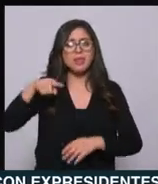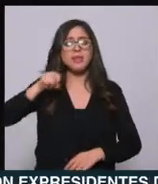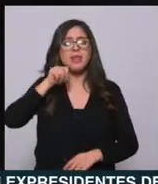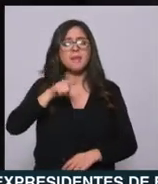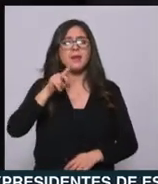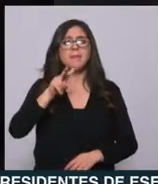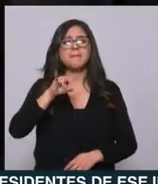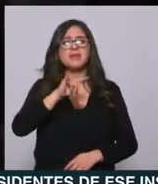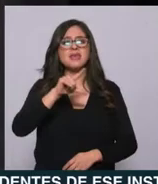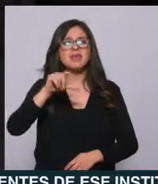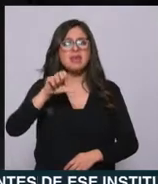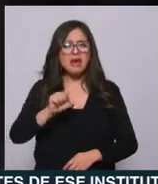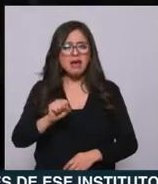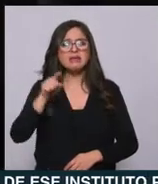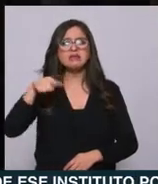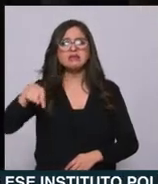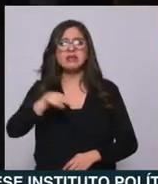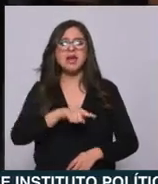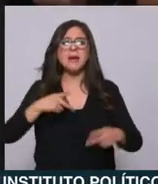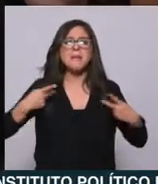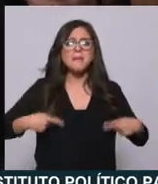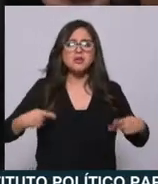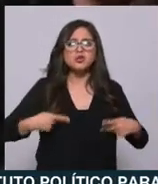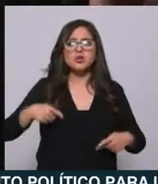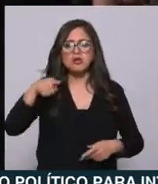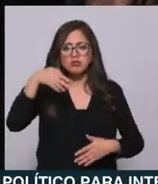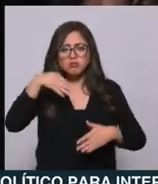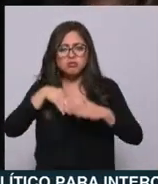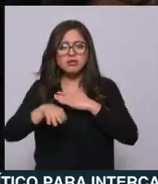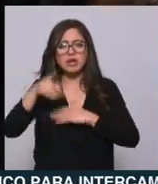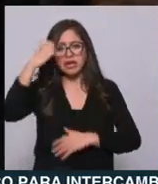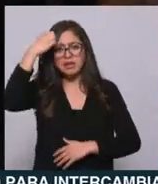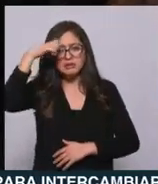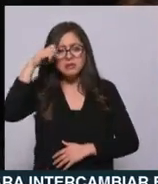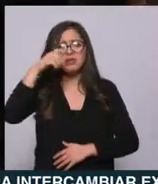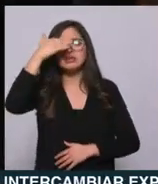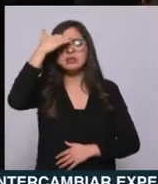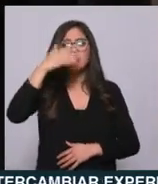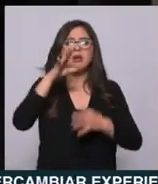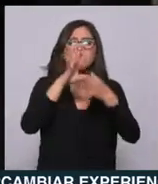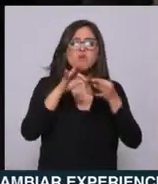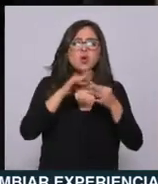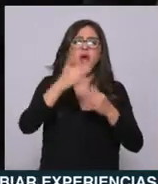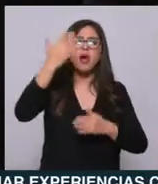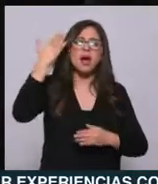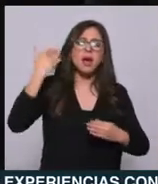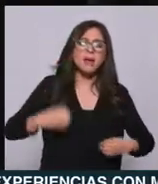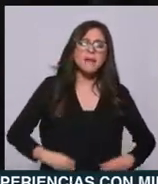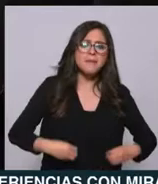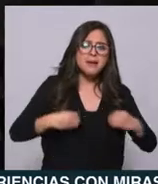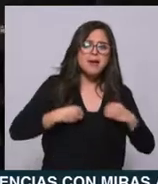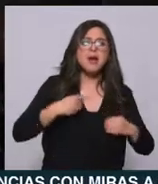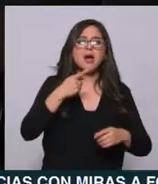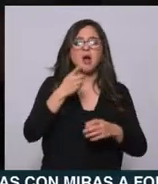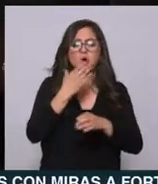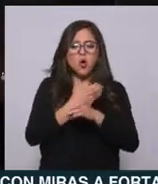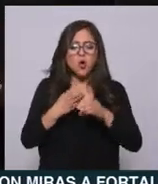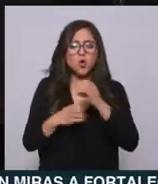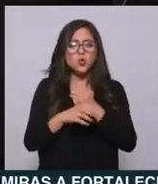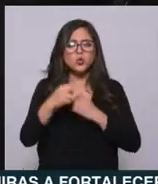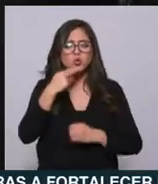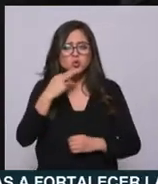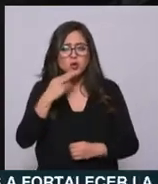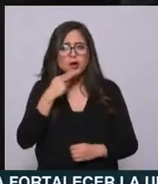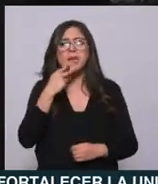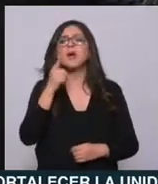recreacionistas, donde tenemos gente experta en el tema. Pueden informarse de cómo vivían, las armas que utilizaban, cómo comían. Allá también